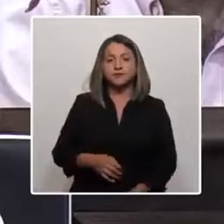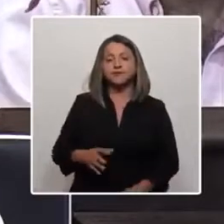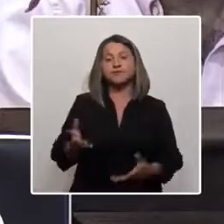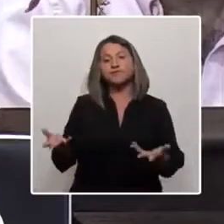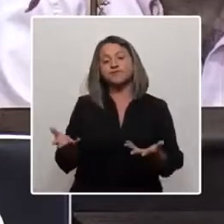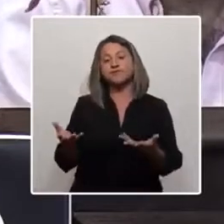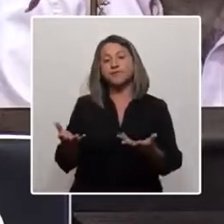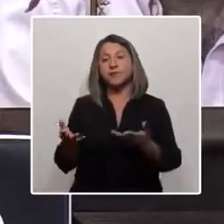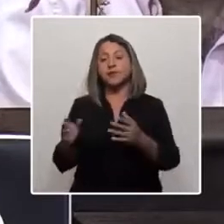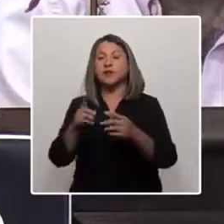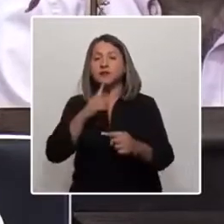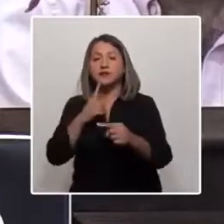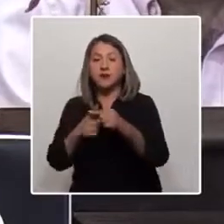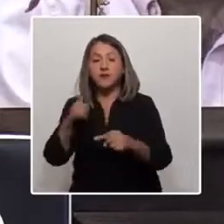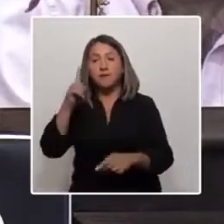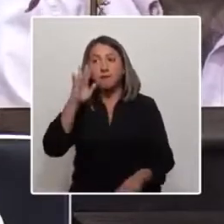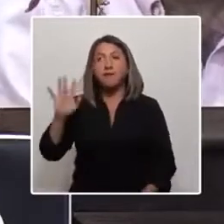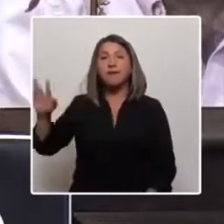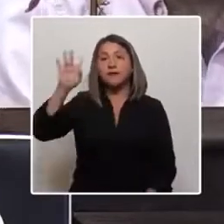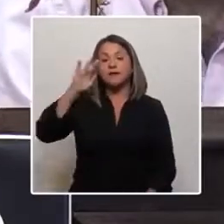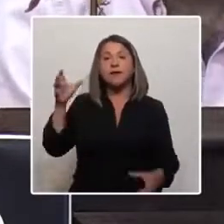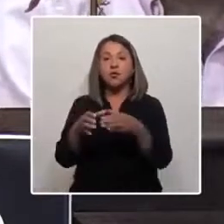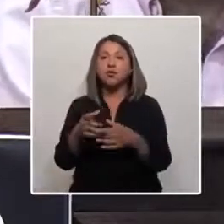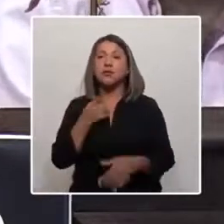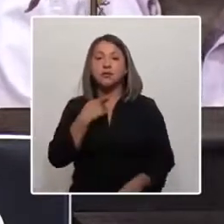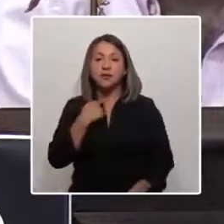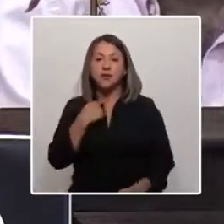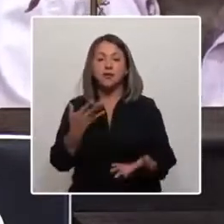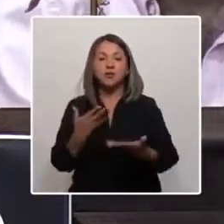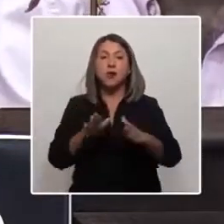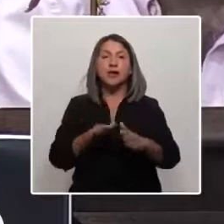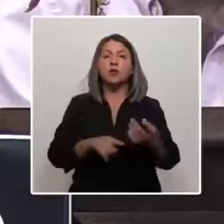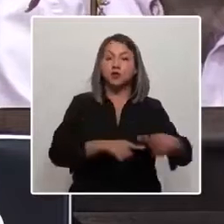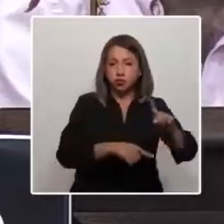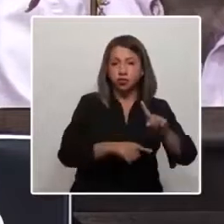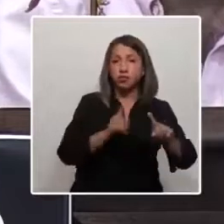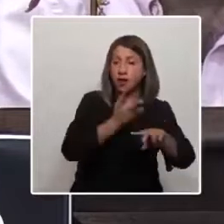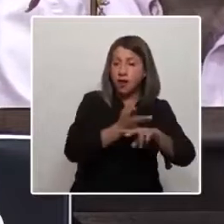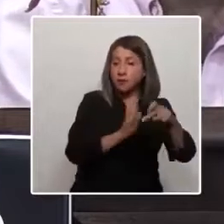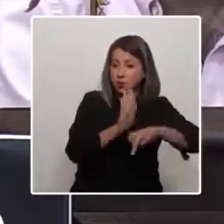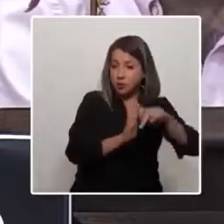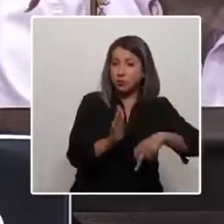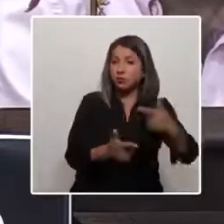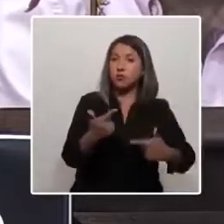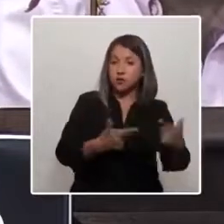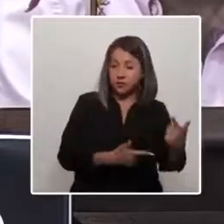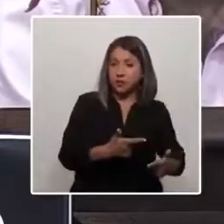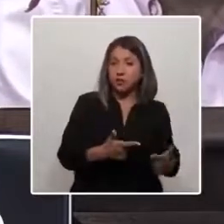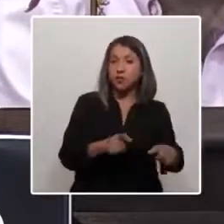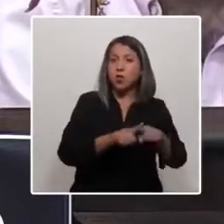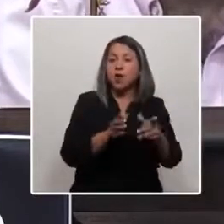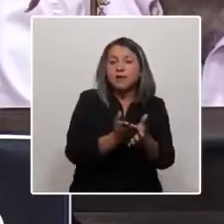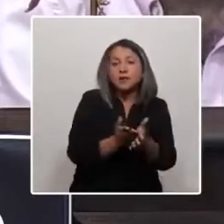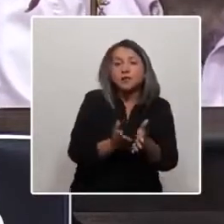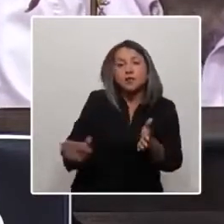comercial, la denominación de fantasía de un grupo de interés, como cualquier otro, con un proyecto político que excluye a